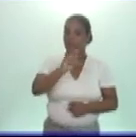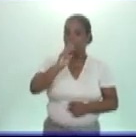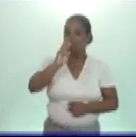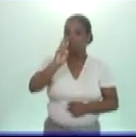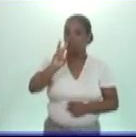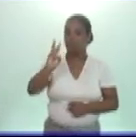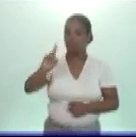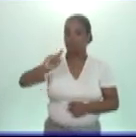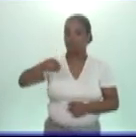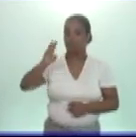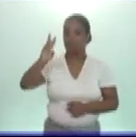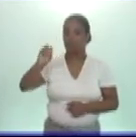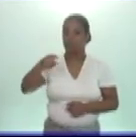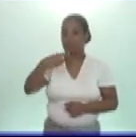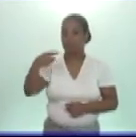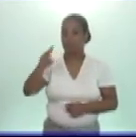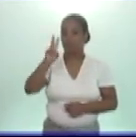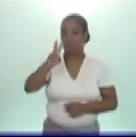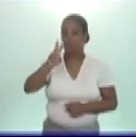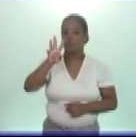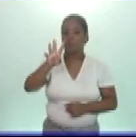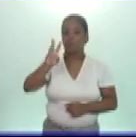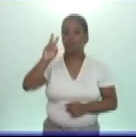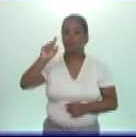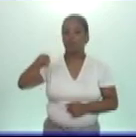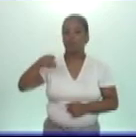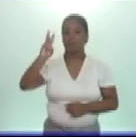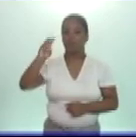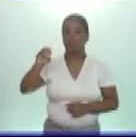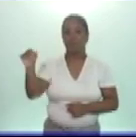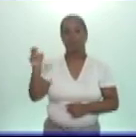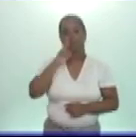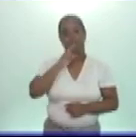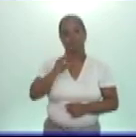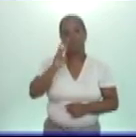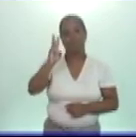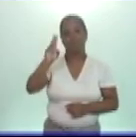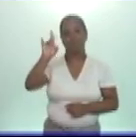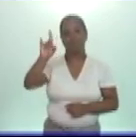243,30. Y nos da los 390.